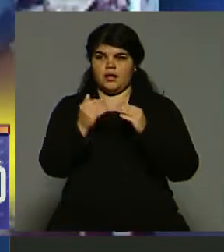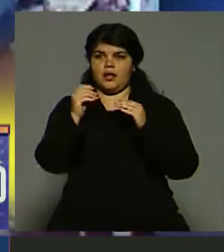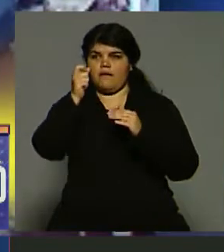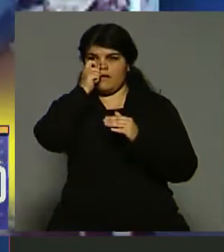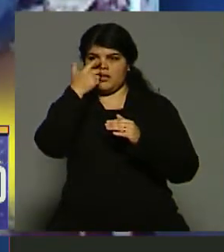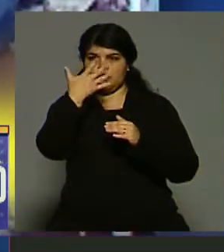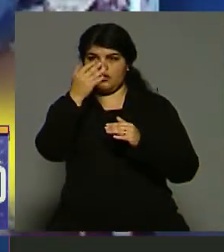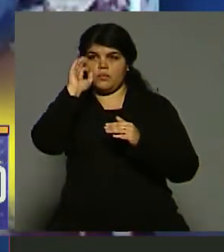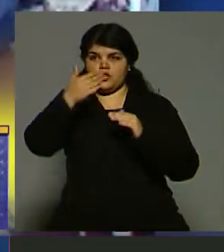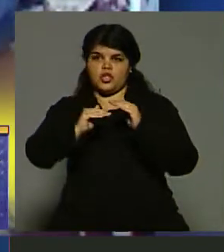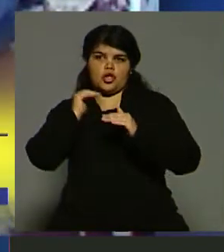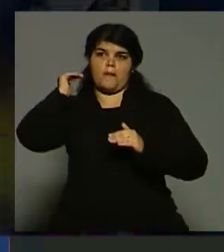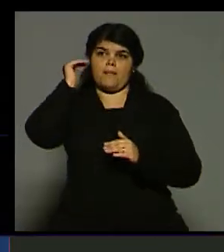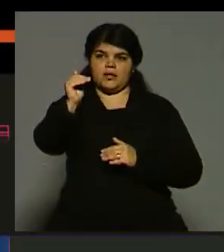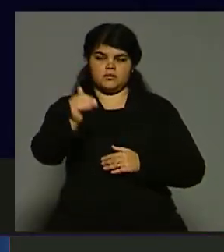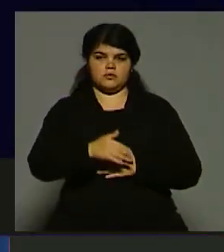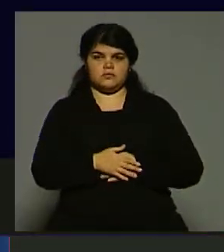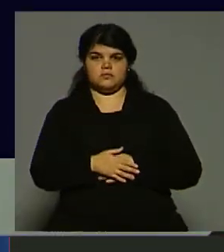el 25%.